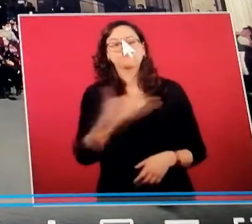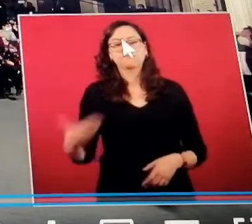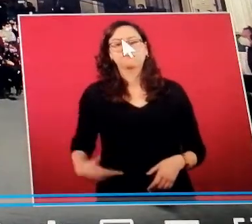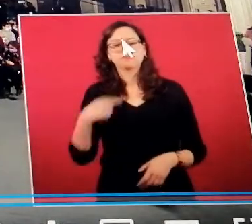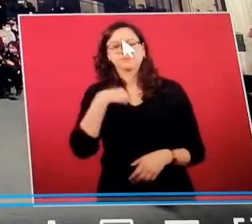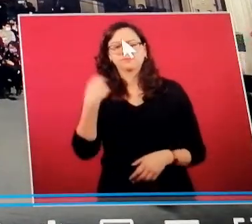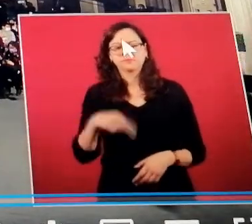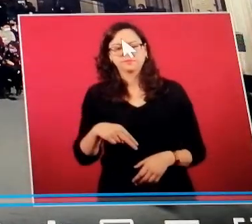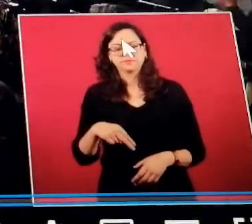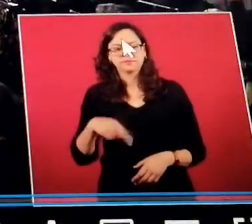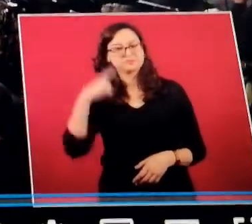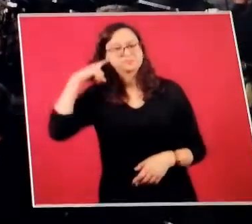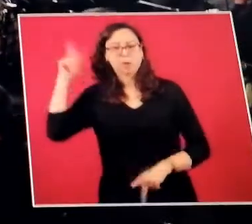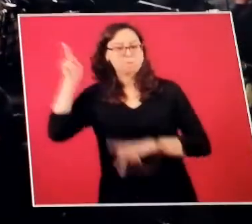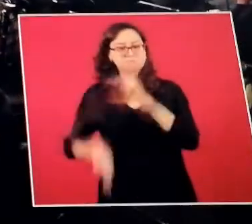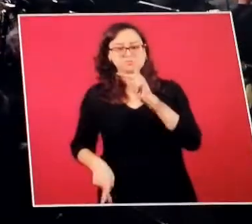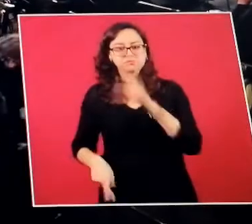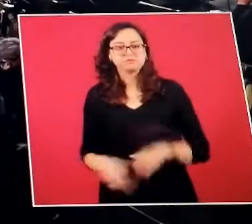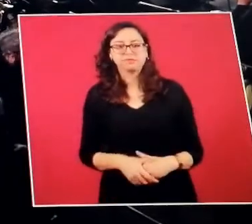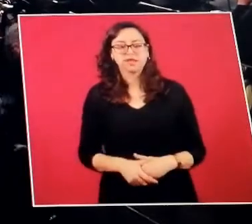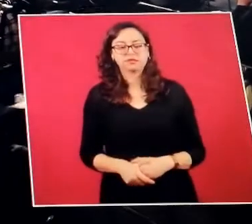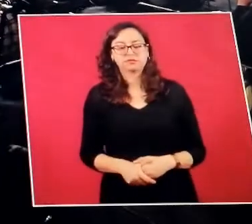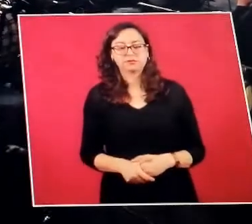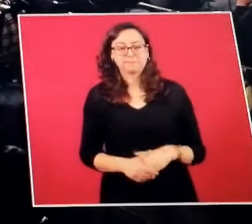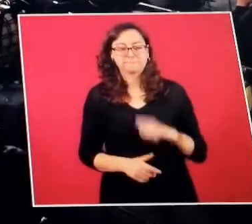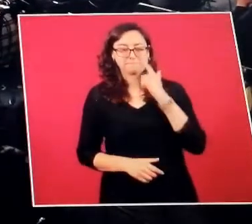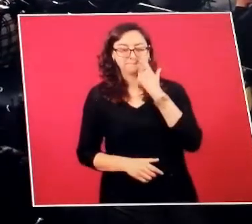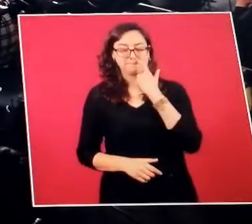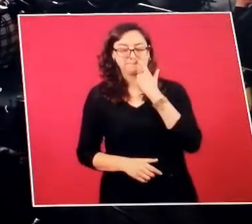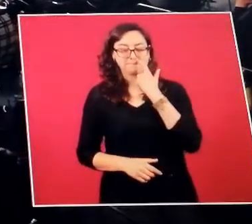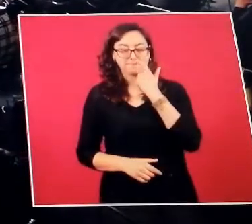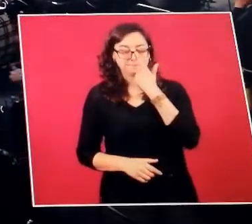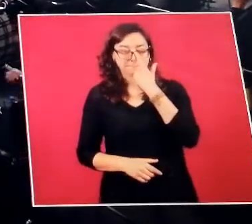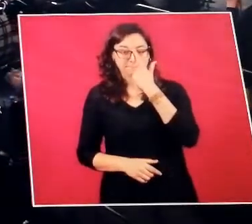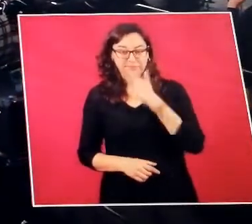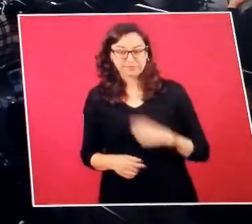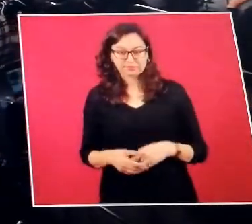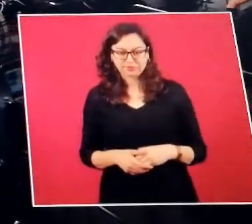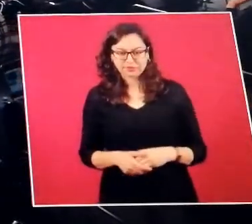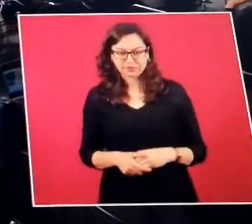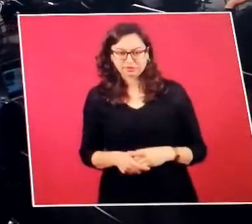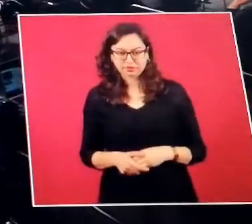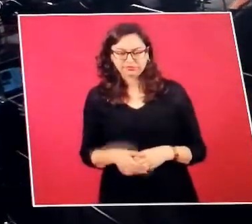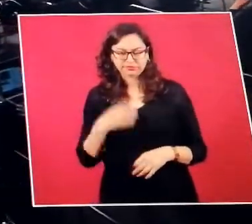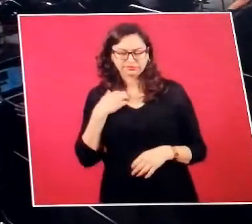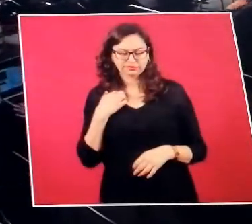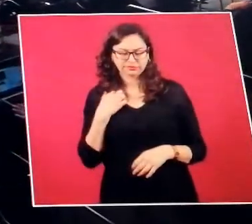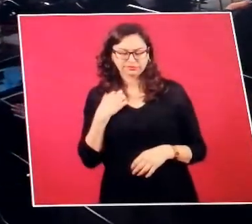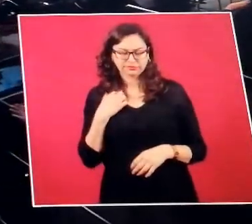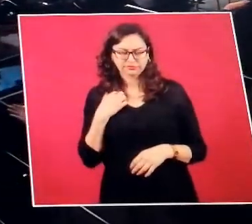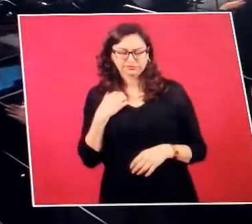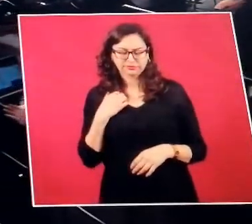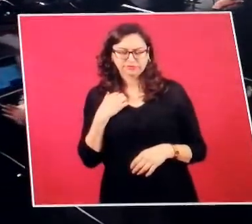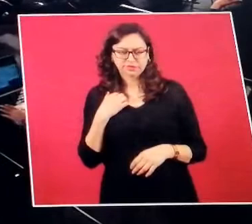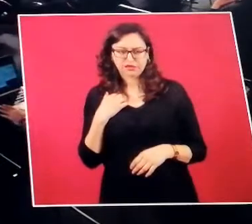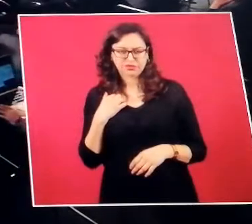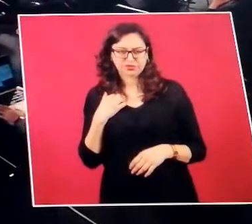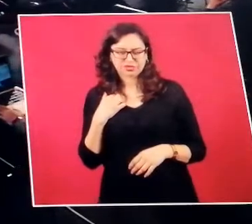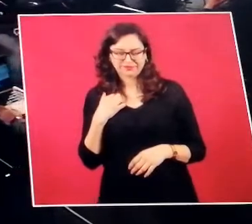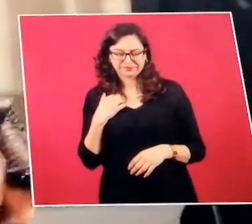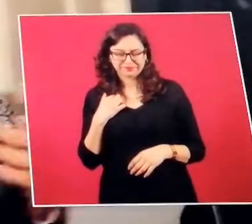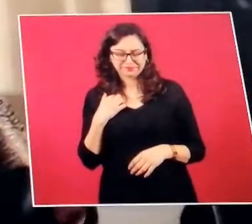del proceso. Primero, preguntarle sobre esta iniciativa del PRI que avanza ya en la Cámara de Diputados. Ayer se aprobó en comisiones, hoy se prevé que se discuta en el Pleno. De hecho,